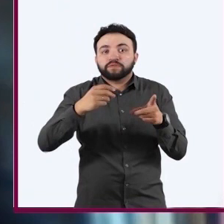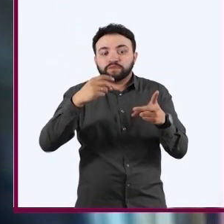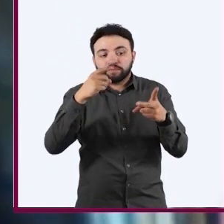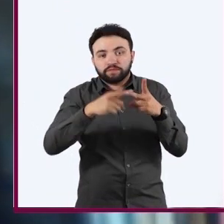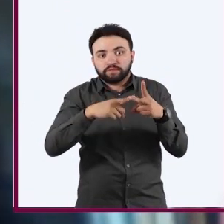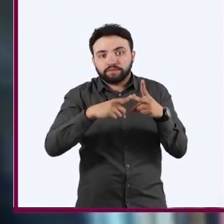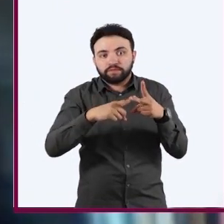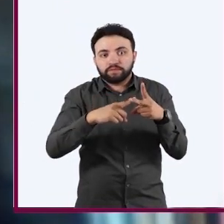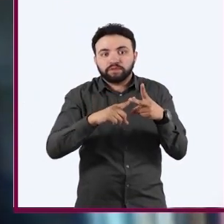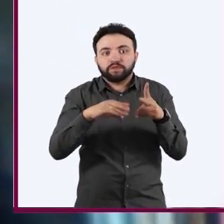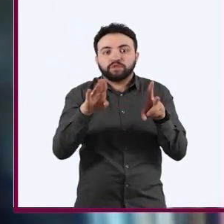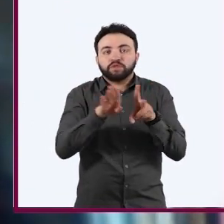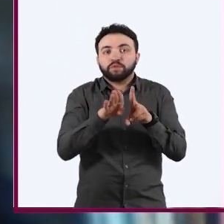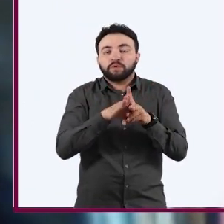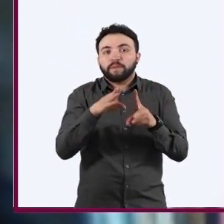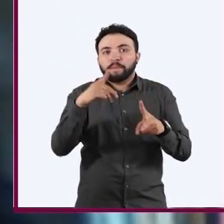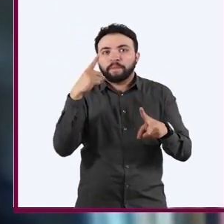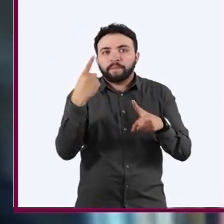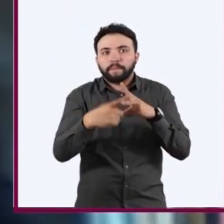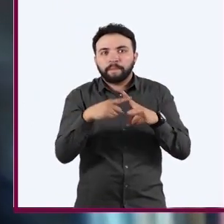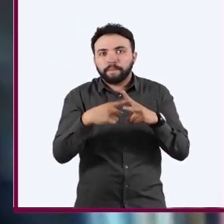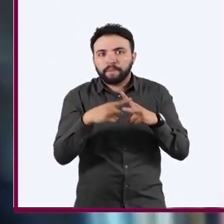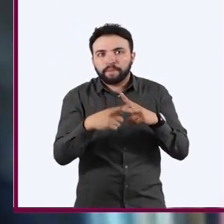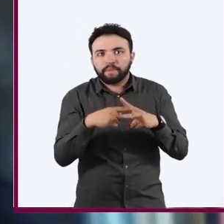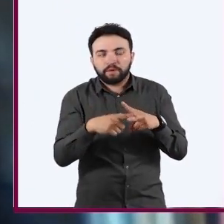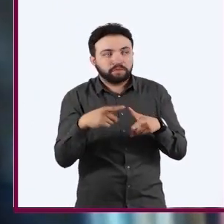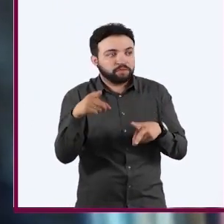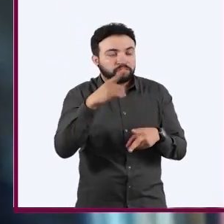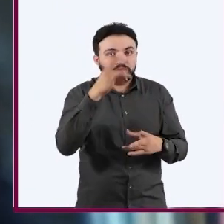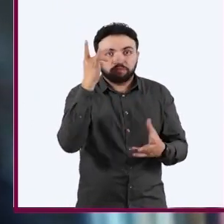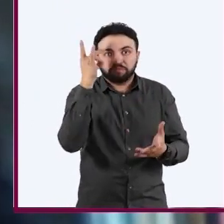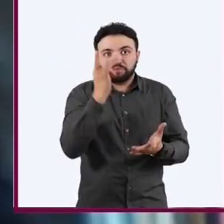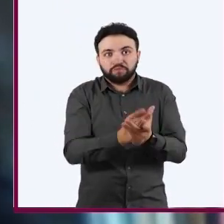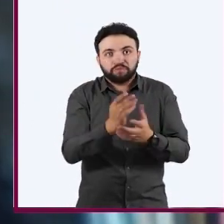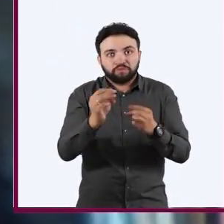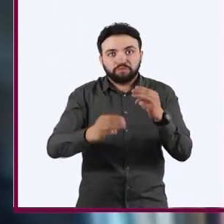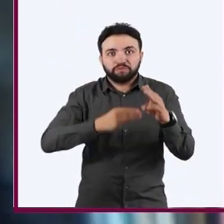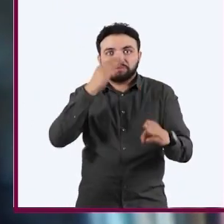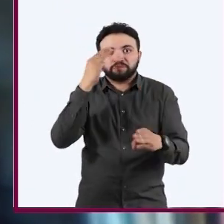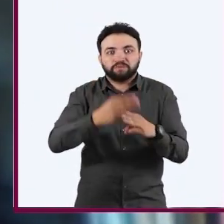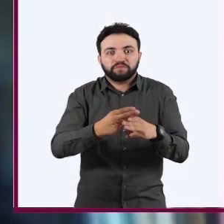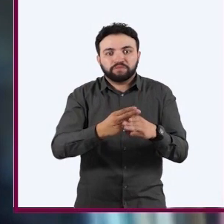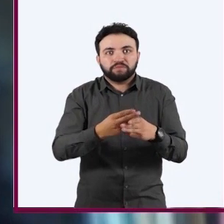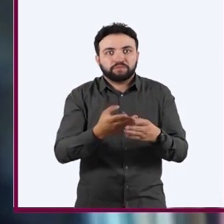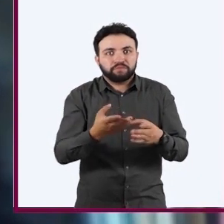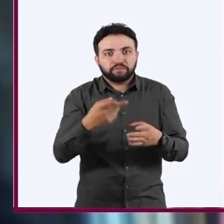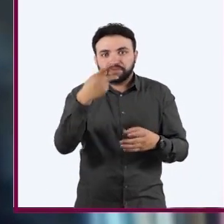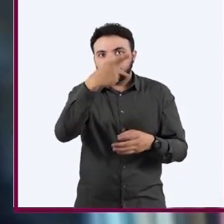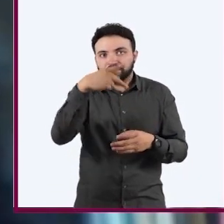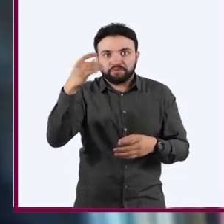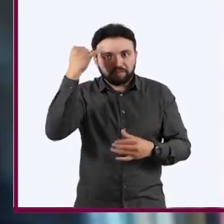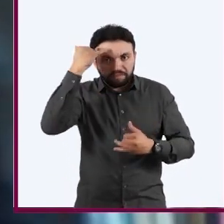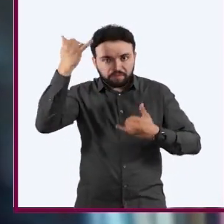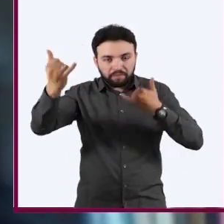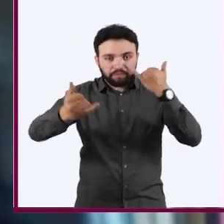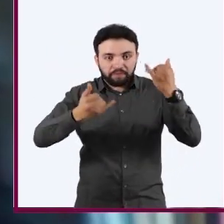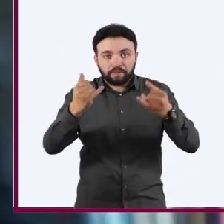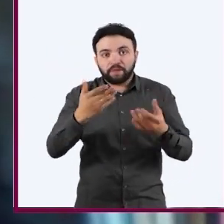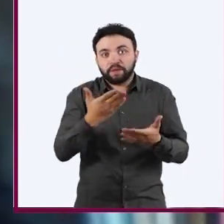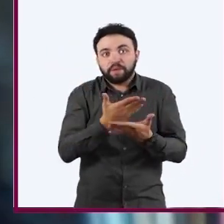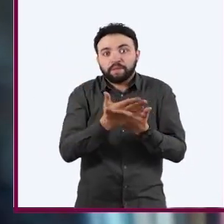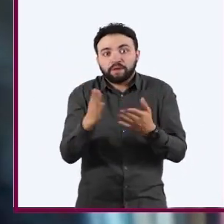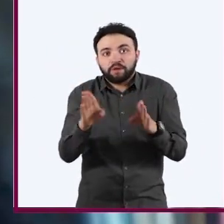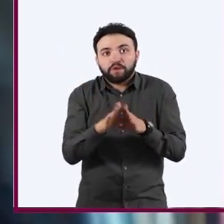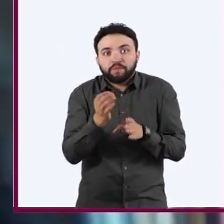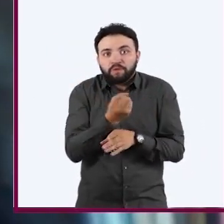segundo lugar, el manejo de un sistema matemático único en el mundo, con base 20,